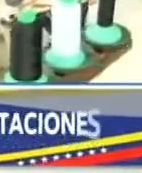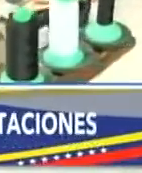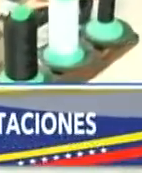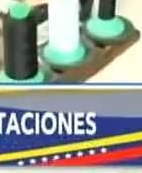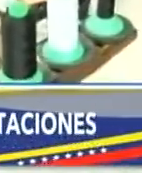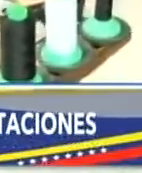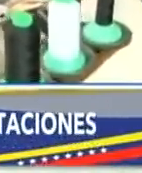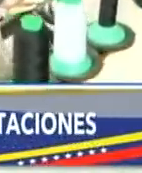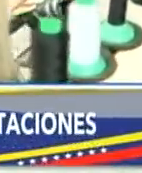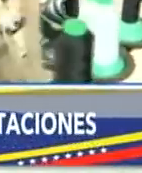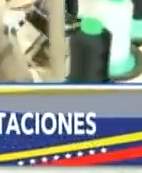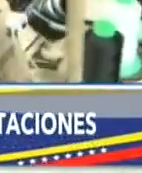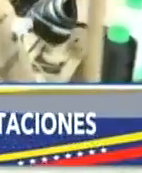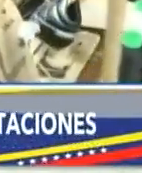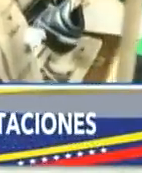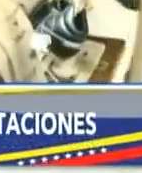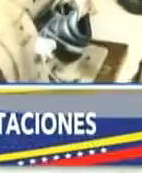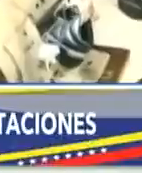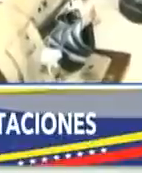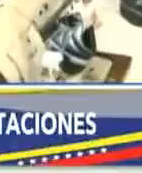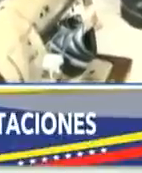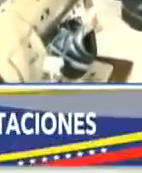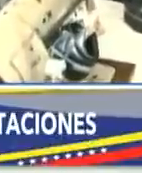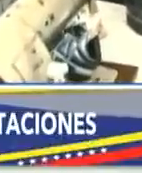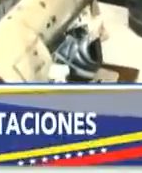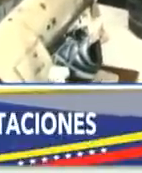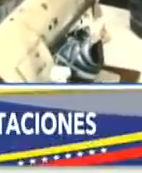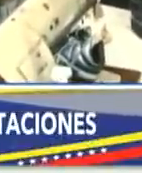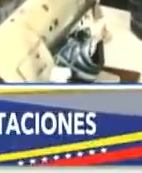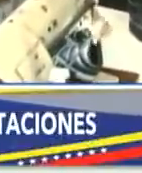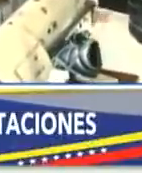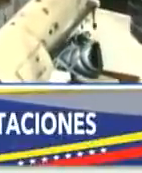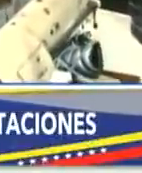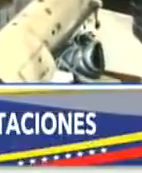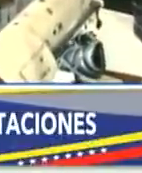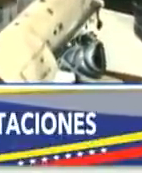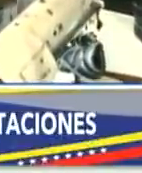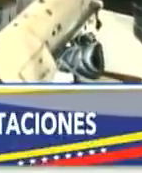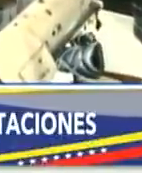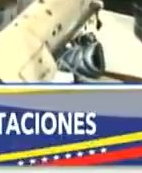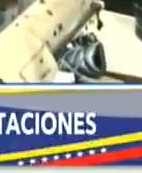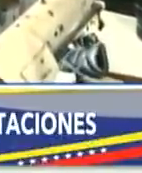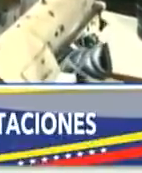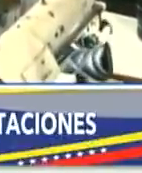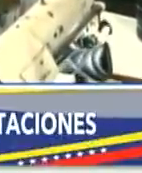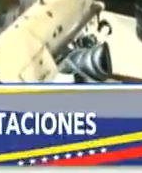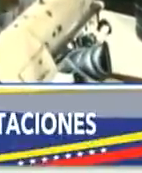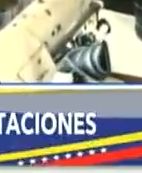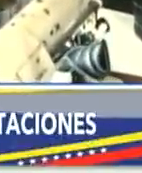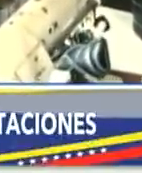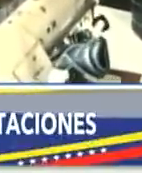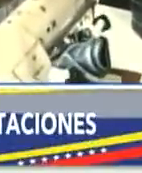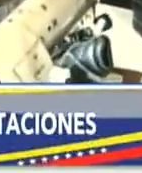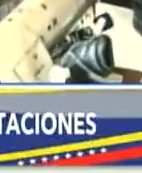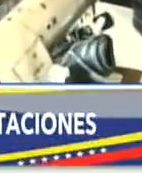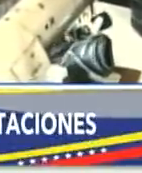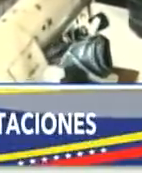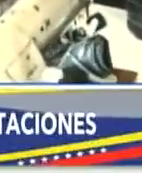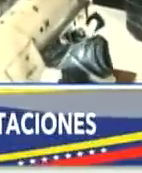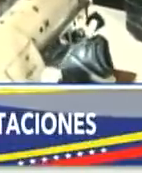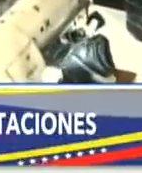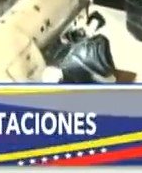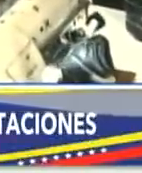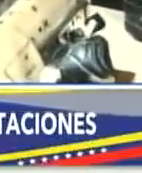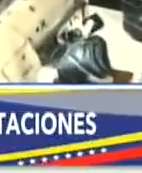fresco para moverse en el mercado interno, ¿verdad? Capital fresco para renovar tecnología,